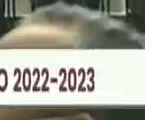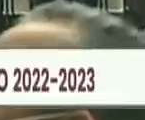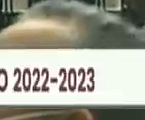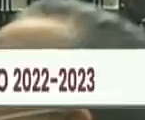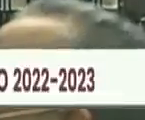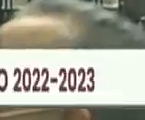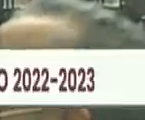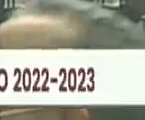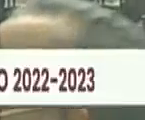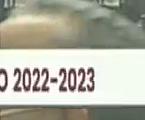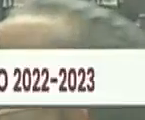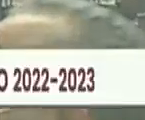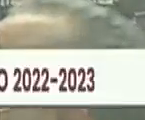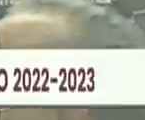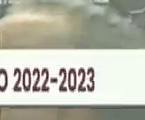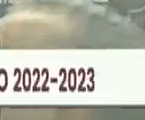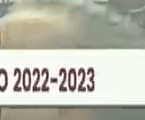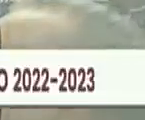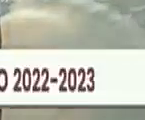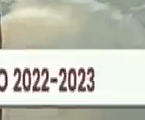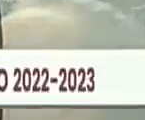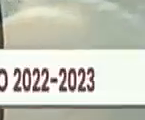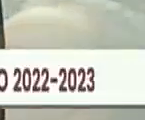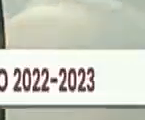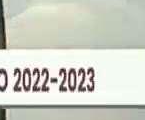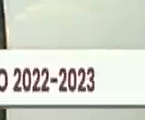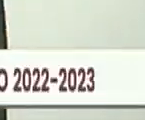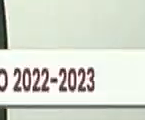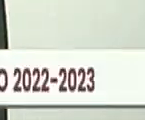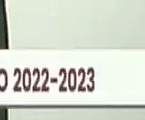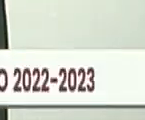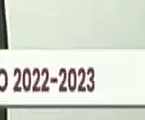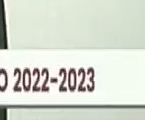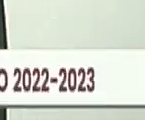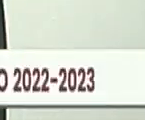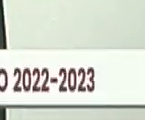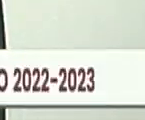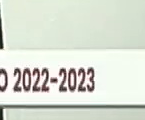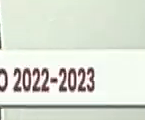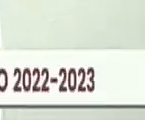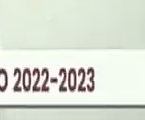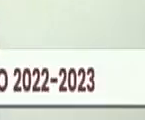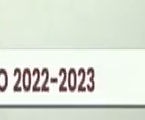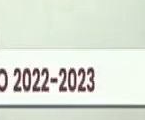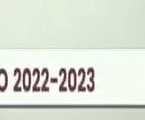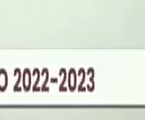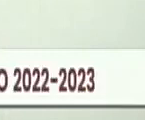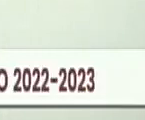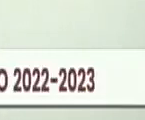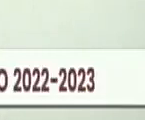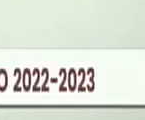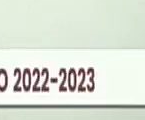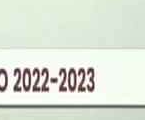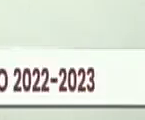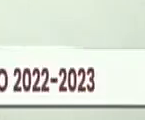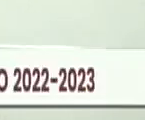y honor. Gloria al bravo pueblo que el yugo lanzó, la